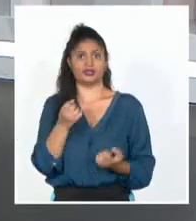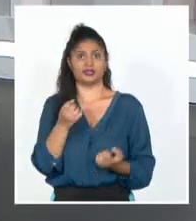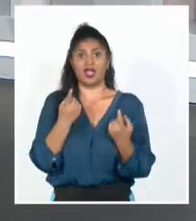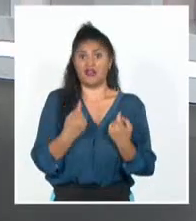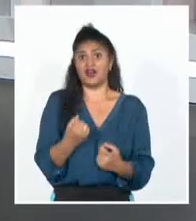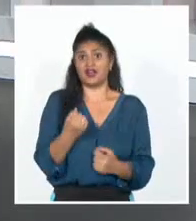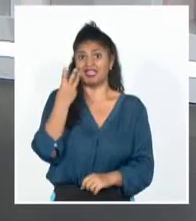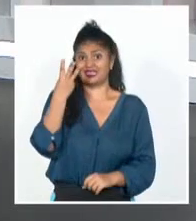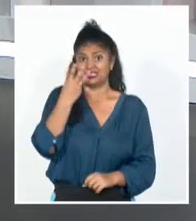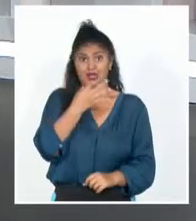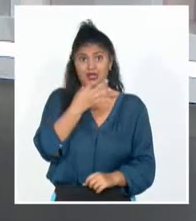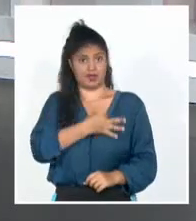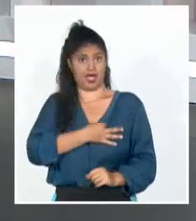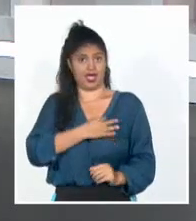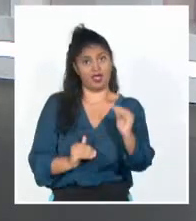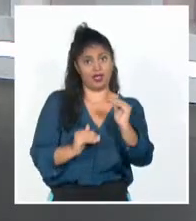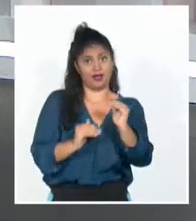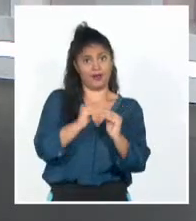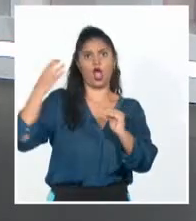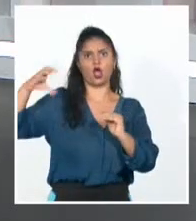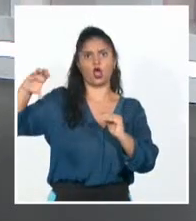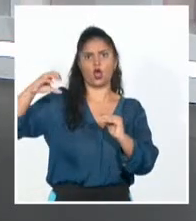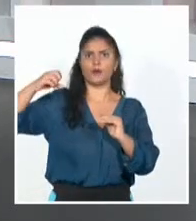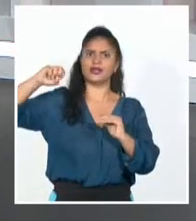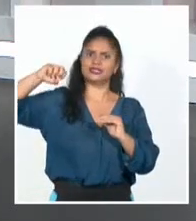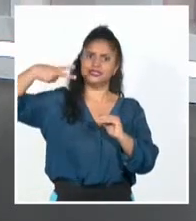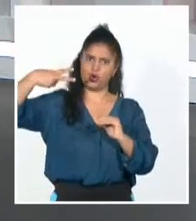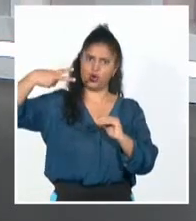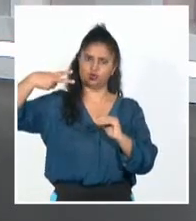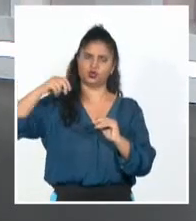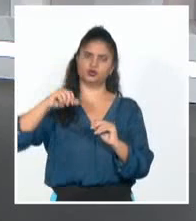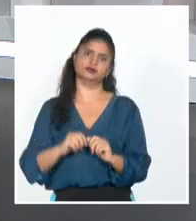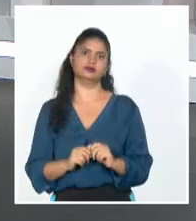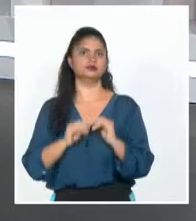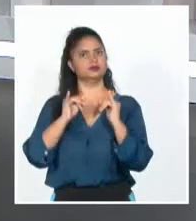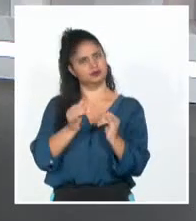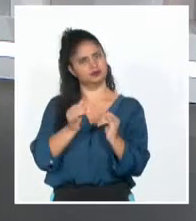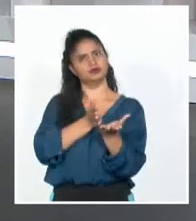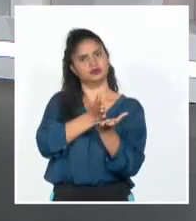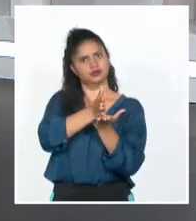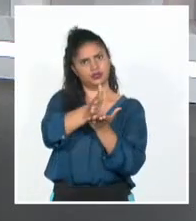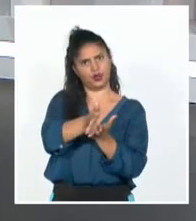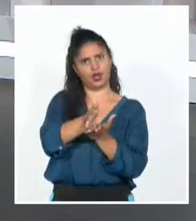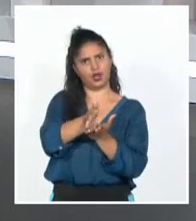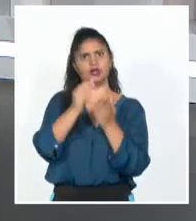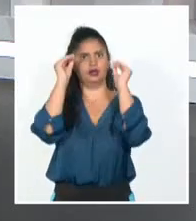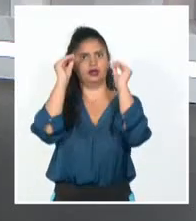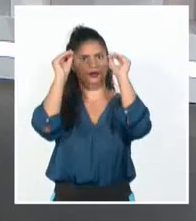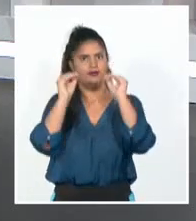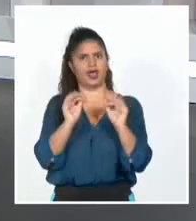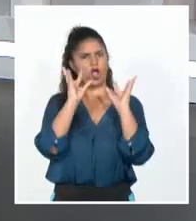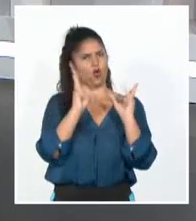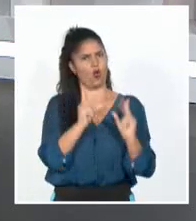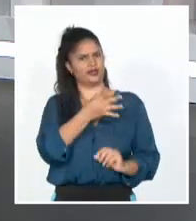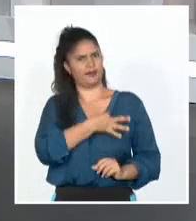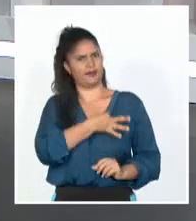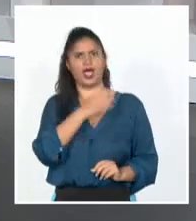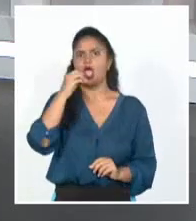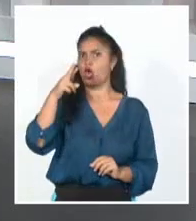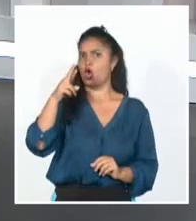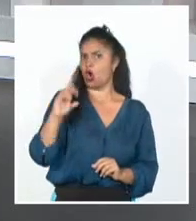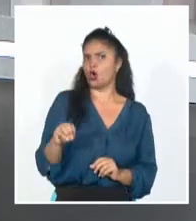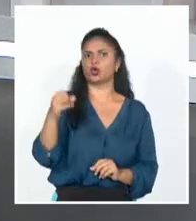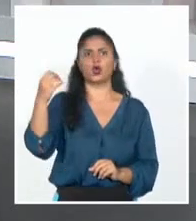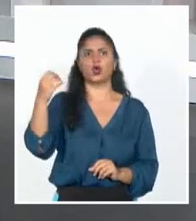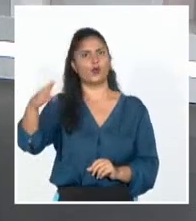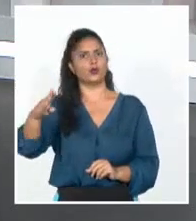que se encuentra en la segunda posición. De todas maneras, vamos a actualizar en tan solo segundos sobre el medallero. Y bueno, ya lo decías, la lucha está en